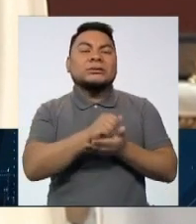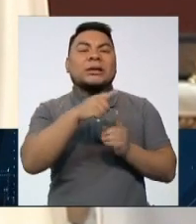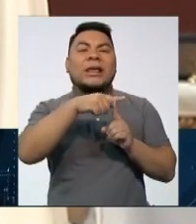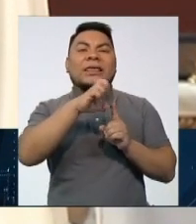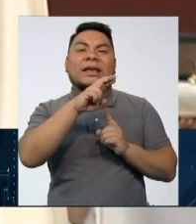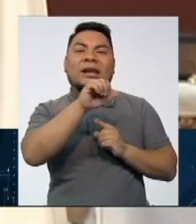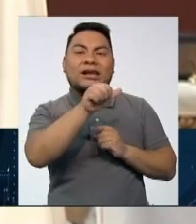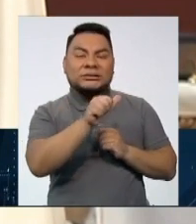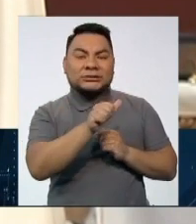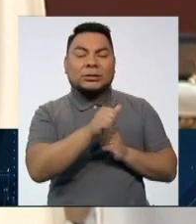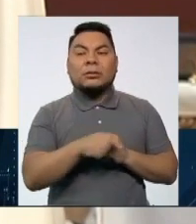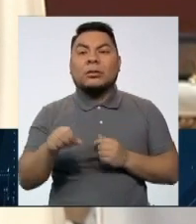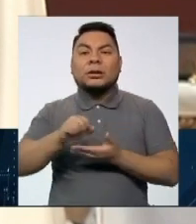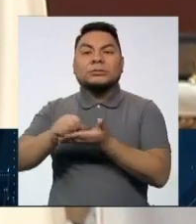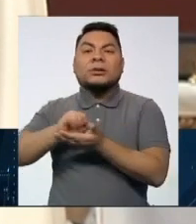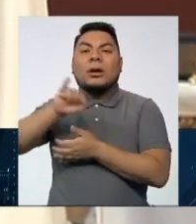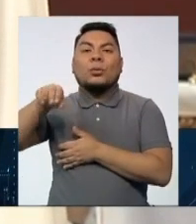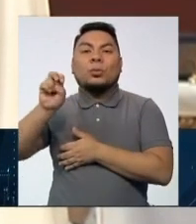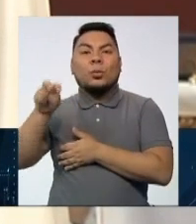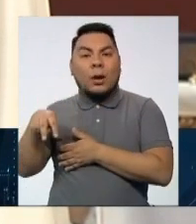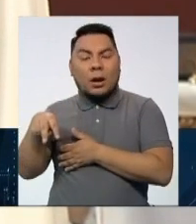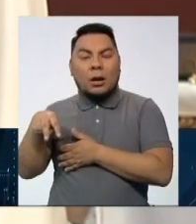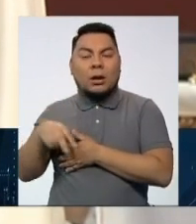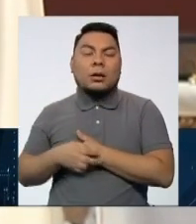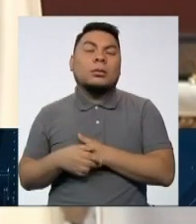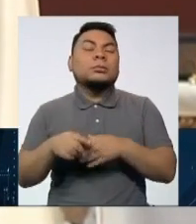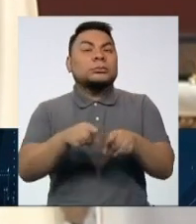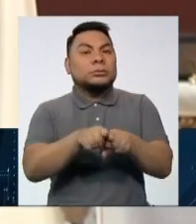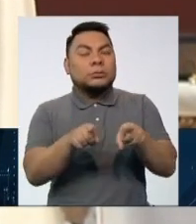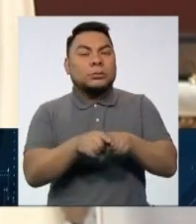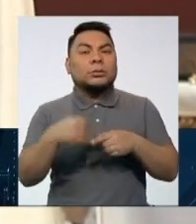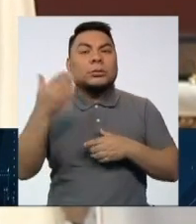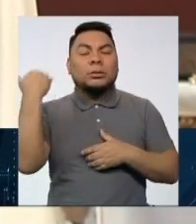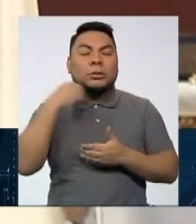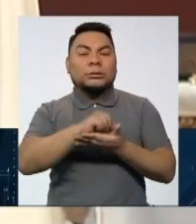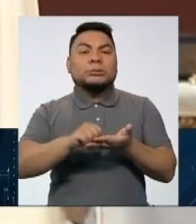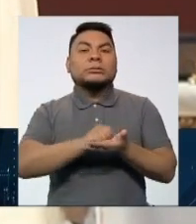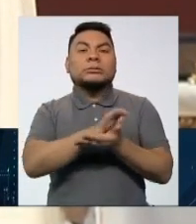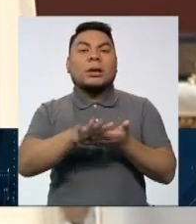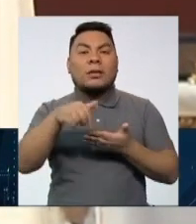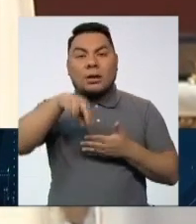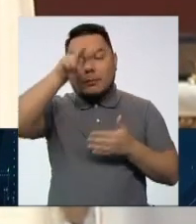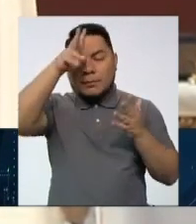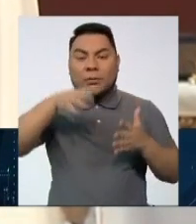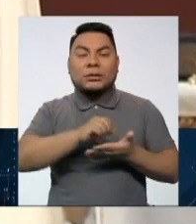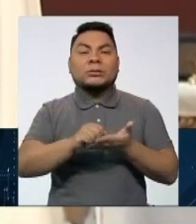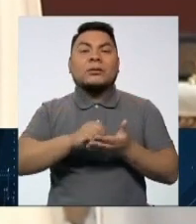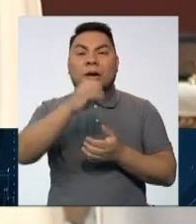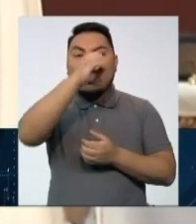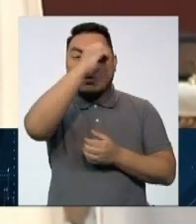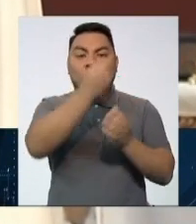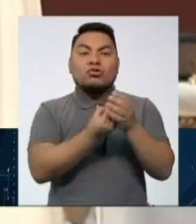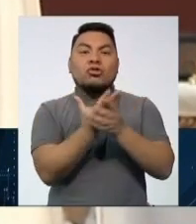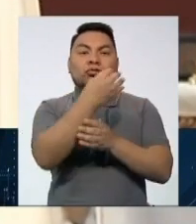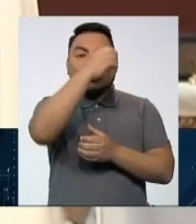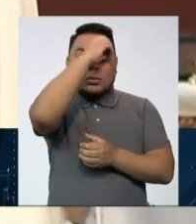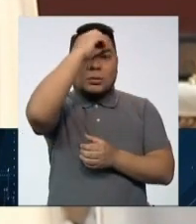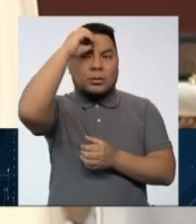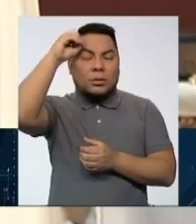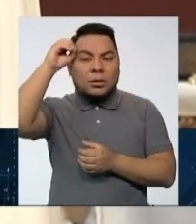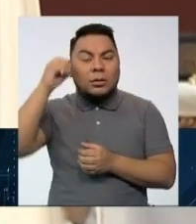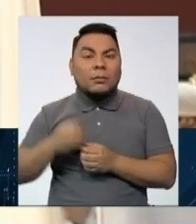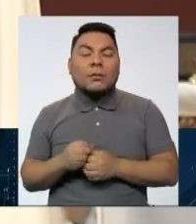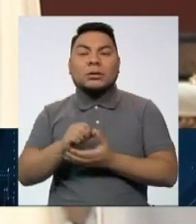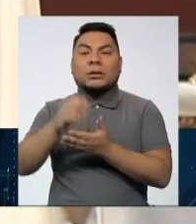Jesús, San Juan de la Cruz, como también nuestros santos peruanos, Santa Rosa de Lima, San Martín